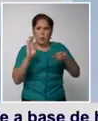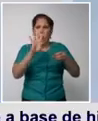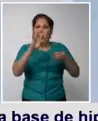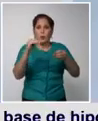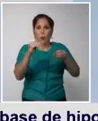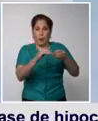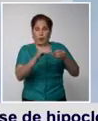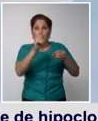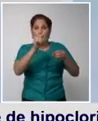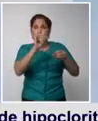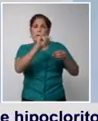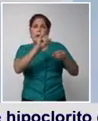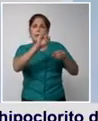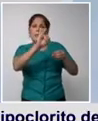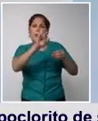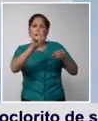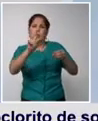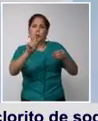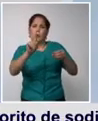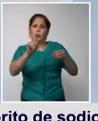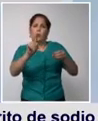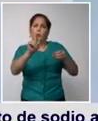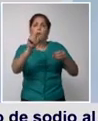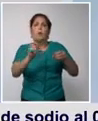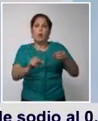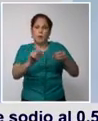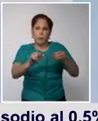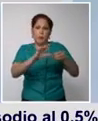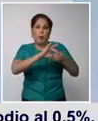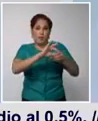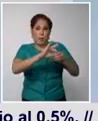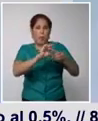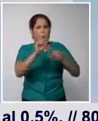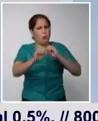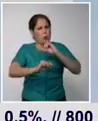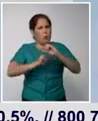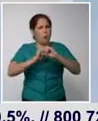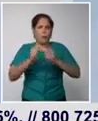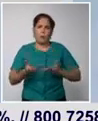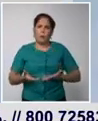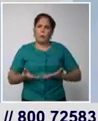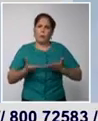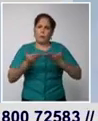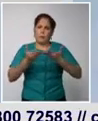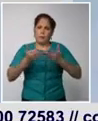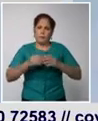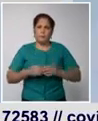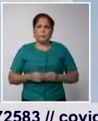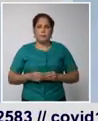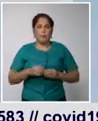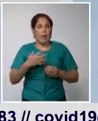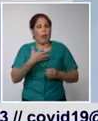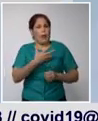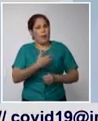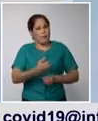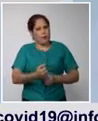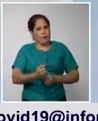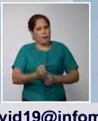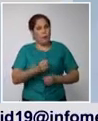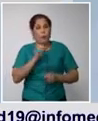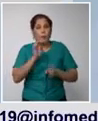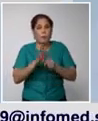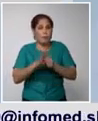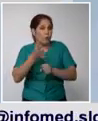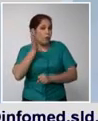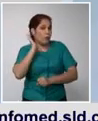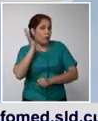4.671, con una evolución clínica estable. Lamentamos al inicio de la conferencia